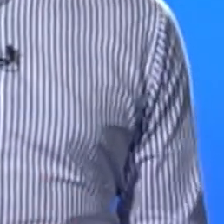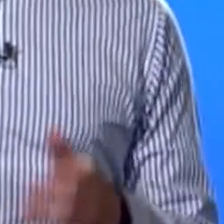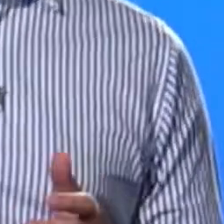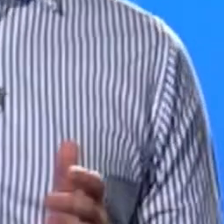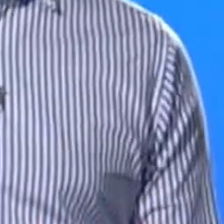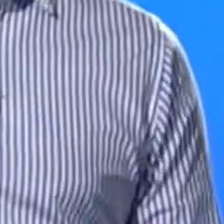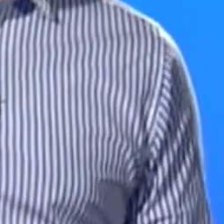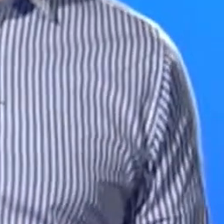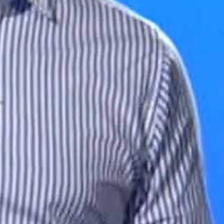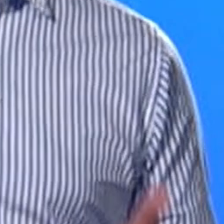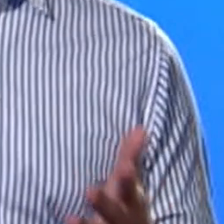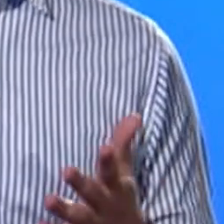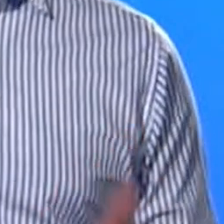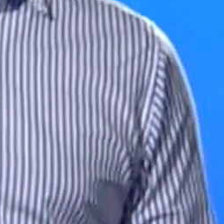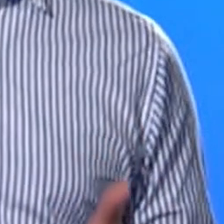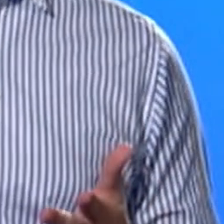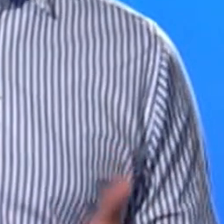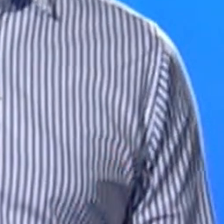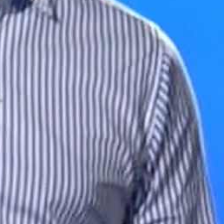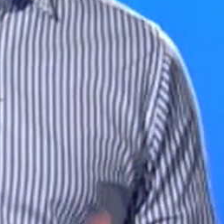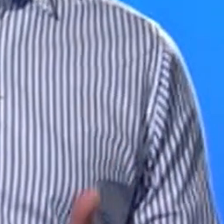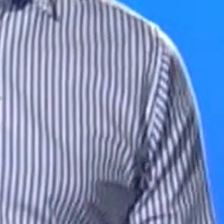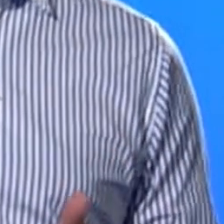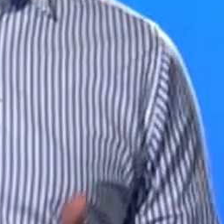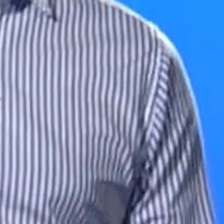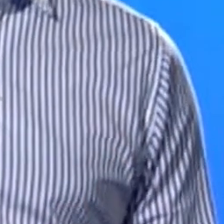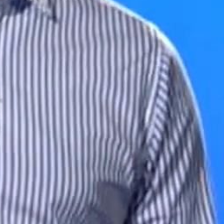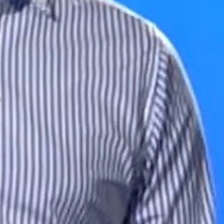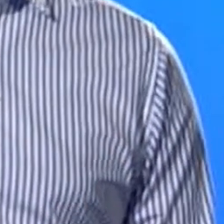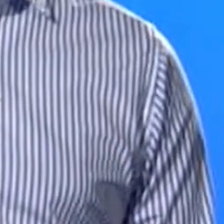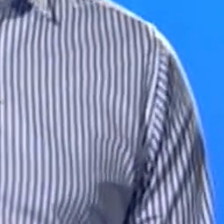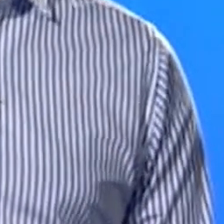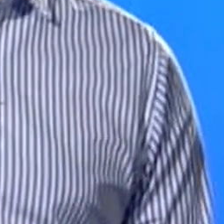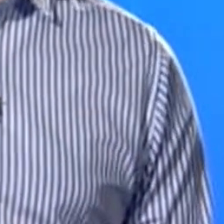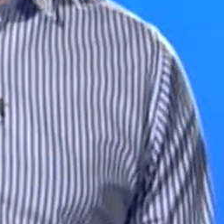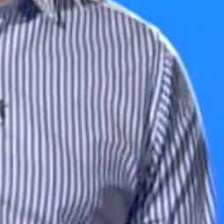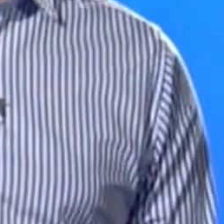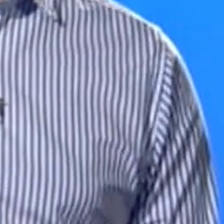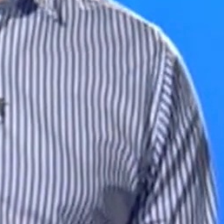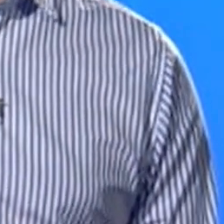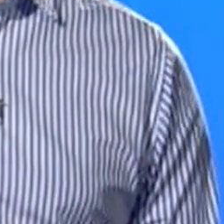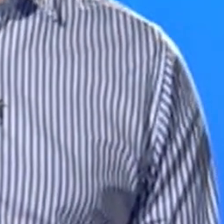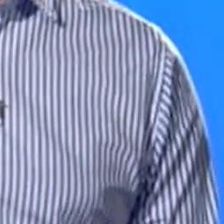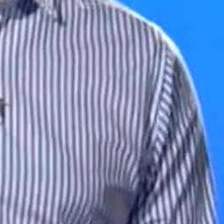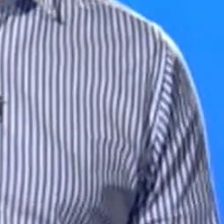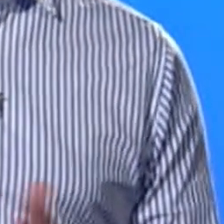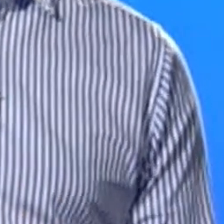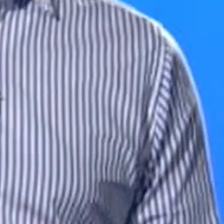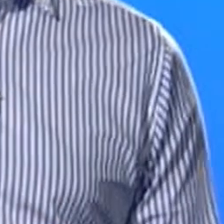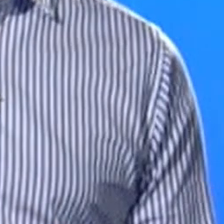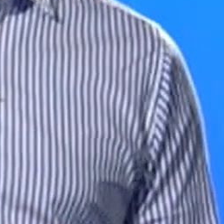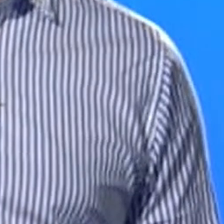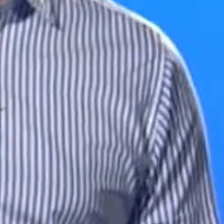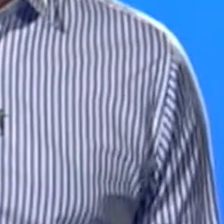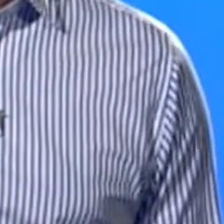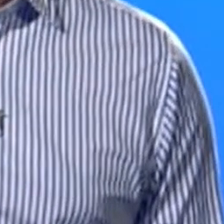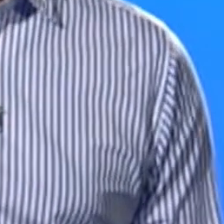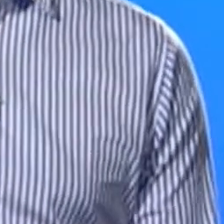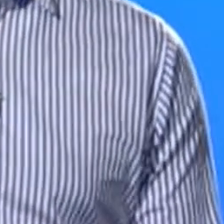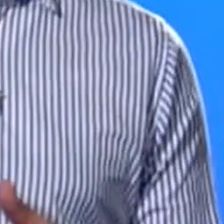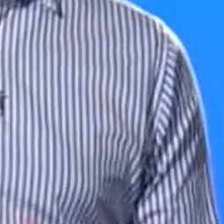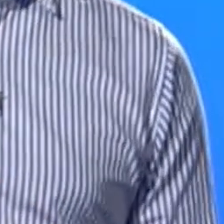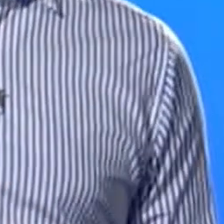cambio. Hoy vamos a conocer sobre una nueva iniciativa del MISIT, el Ministerio de Ciencia, Tecnología y